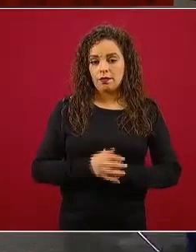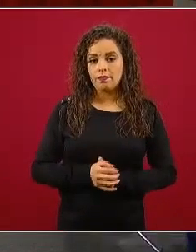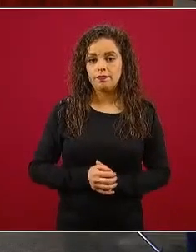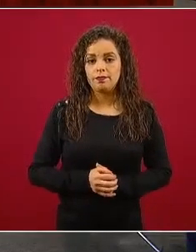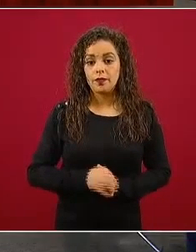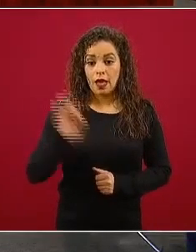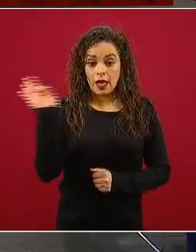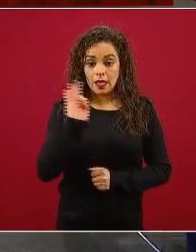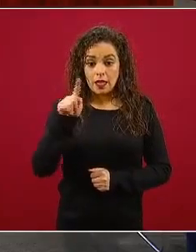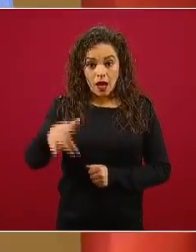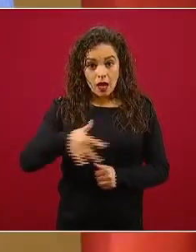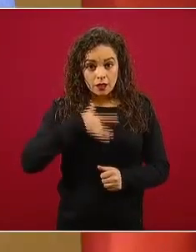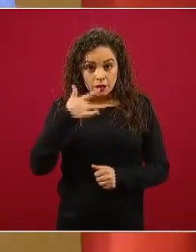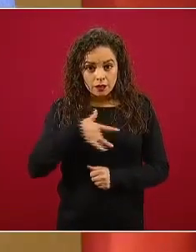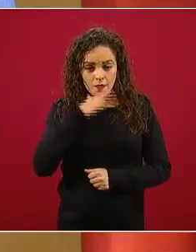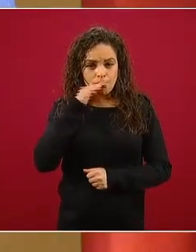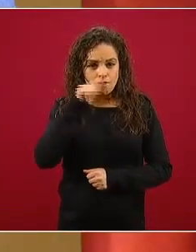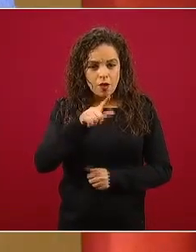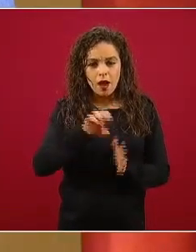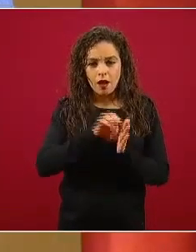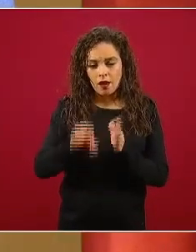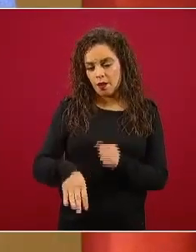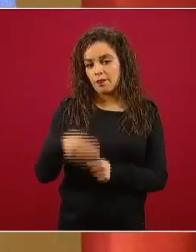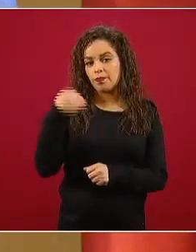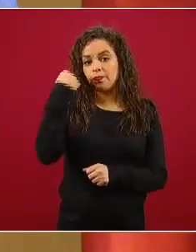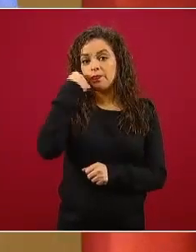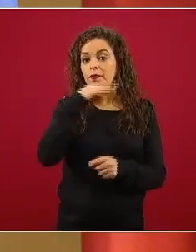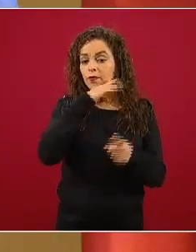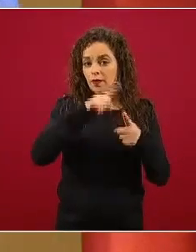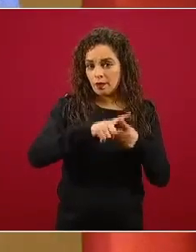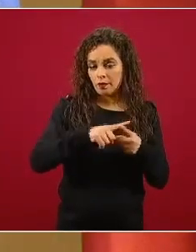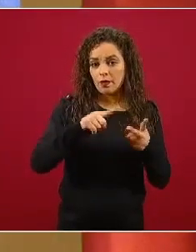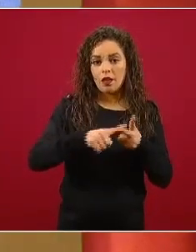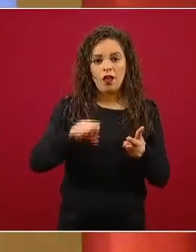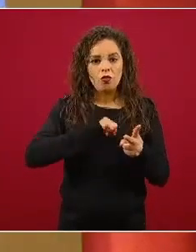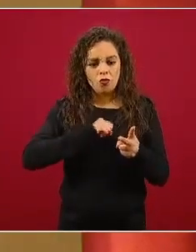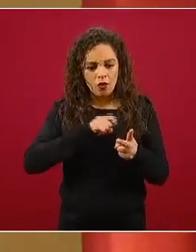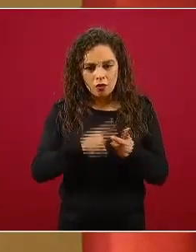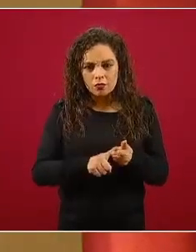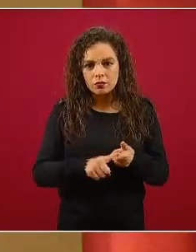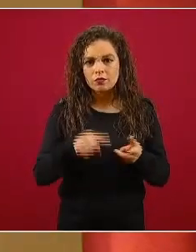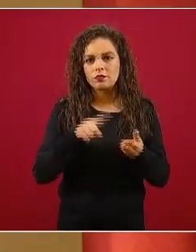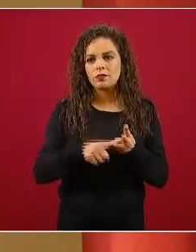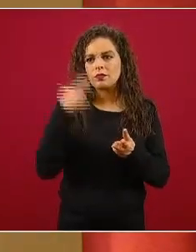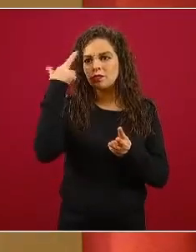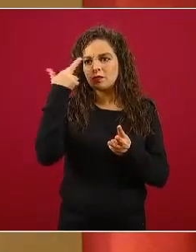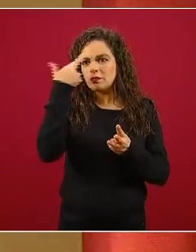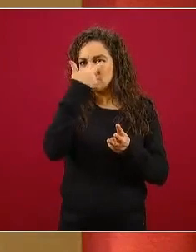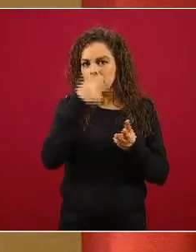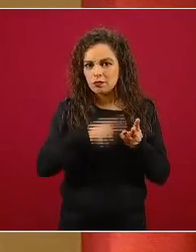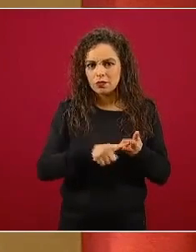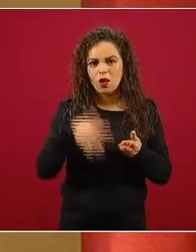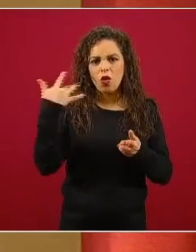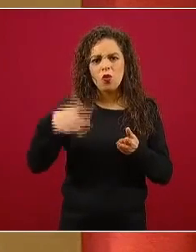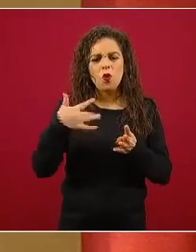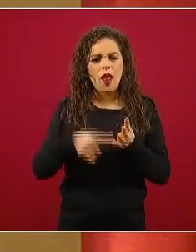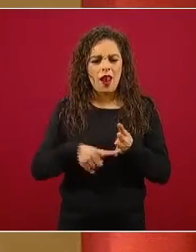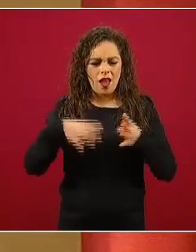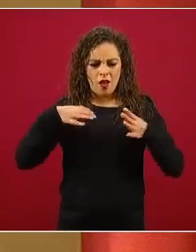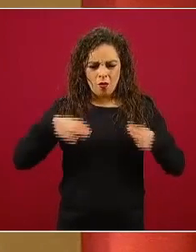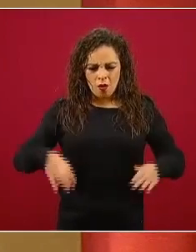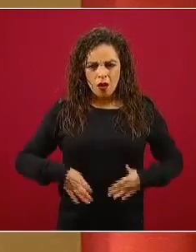COVID, fiebre, tos, dolor de garganta y otros, escurrimiento nasal, enrojecimiento de los ojos, dolor muscular,